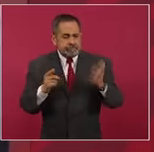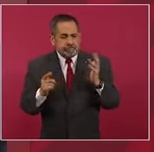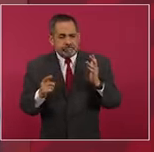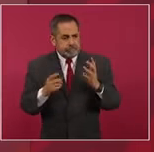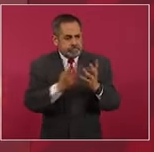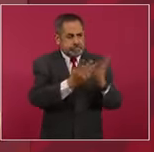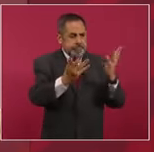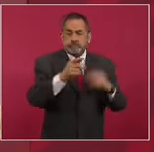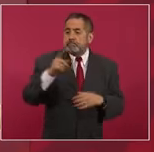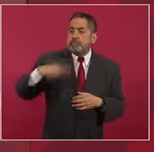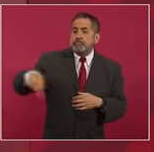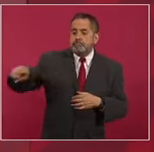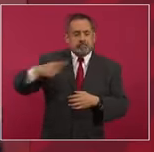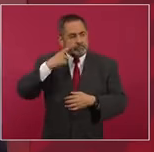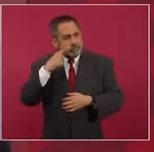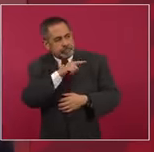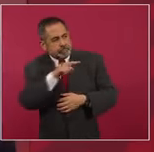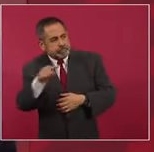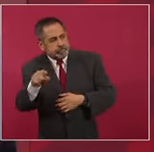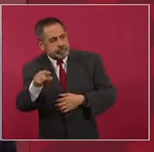van a ser votados